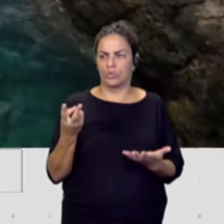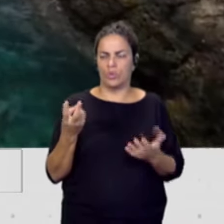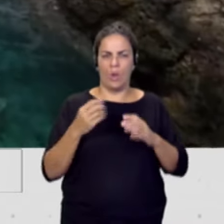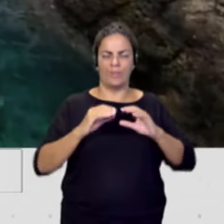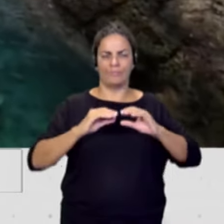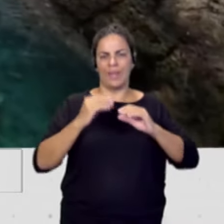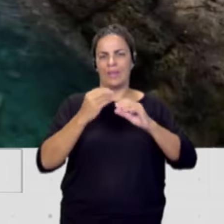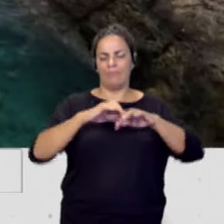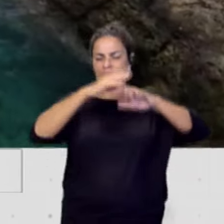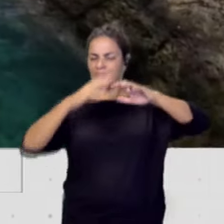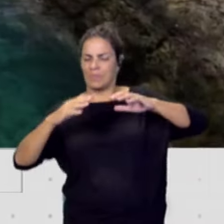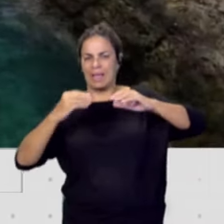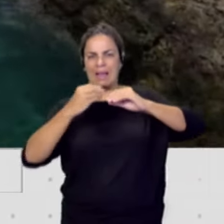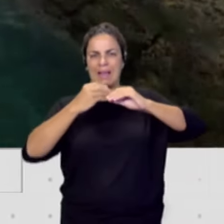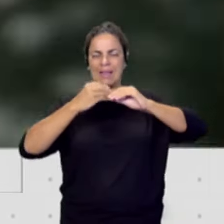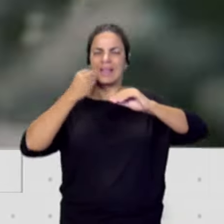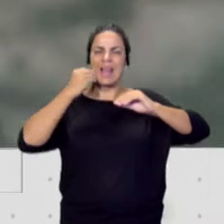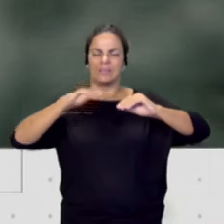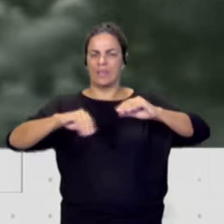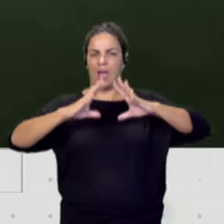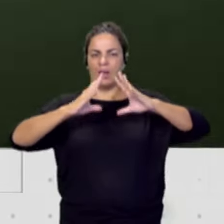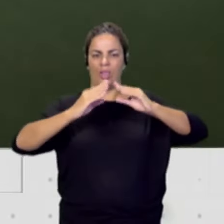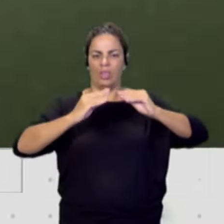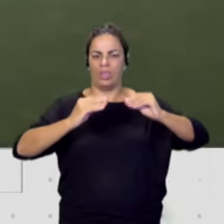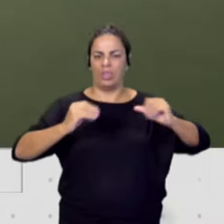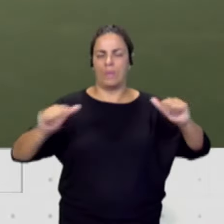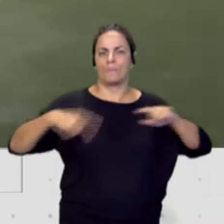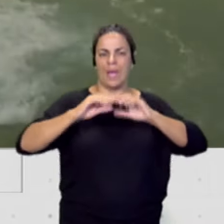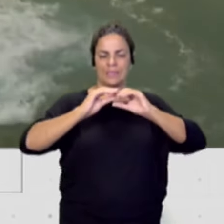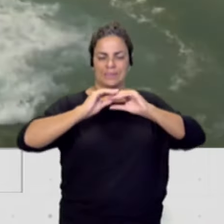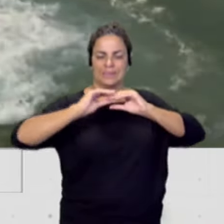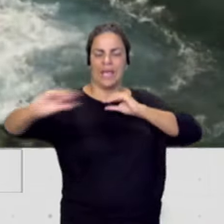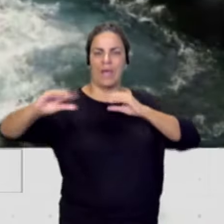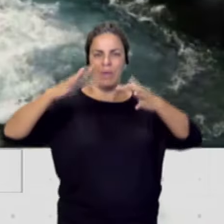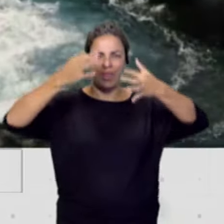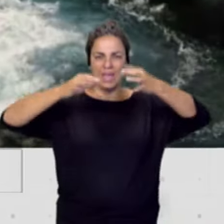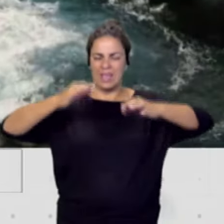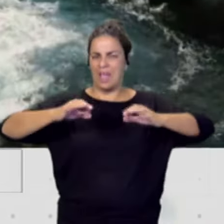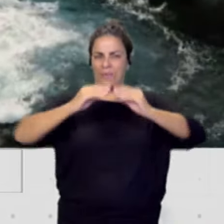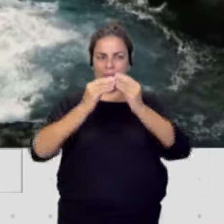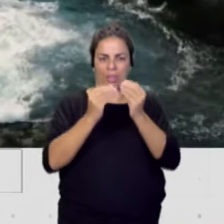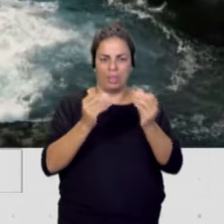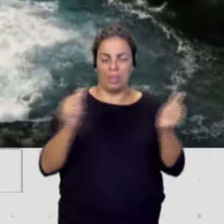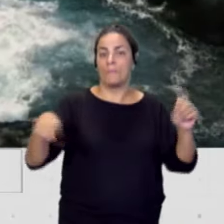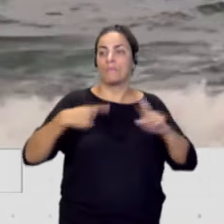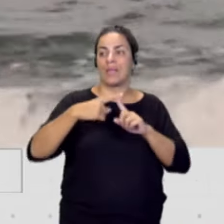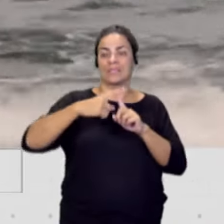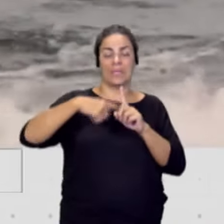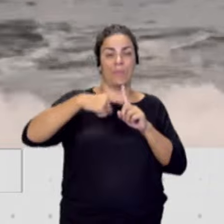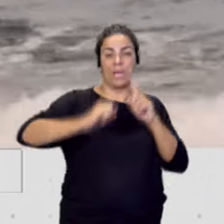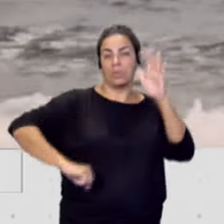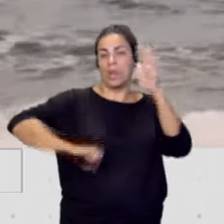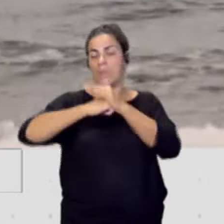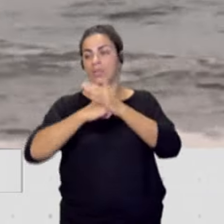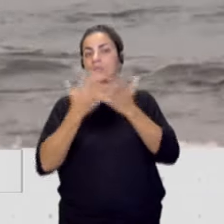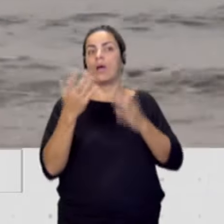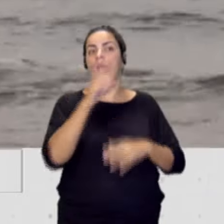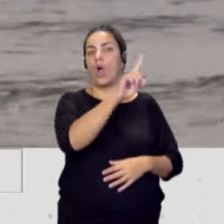glaciares, cómo se habían reducido las capas de nieve y cómo la temperatura estaba la mayor que alcanzamos a 11